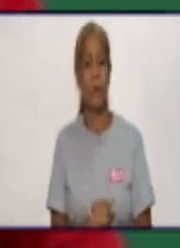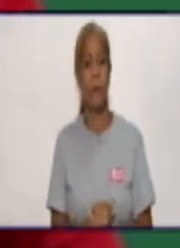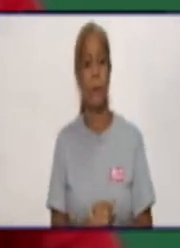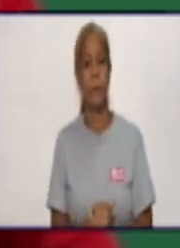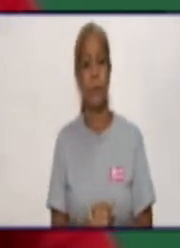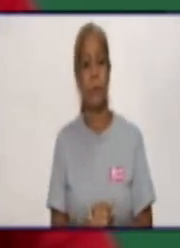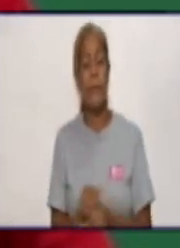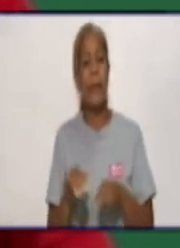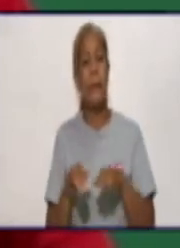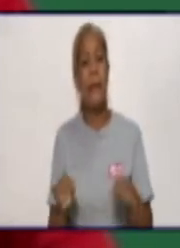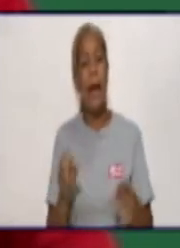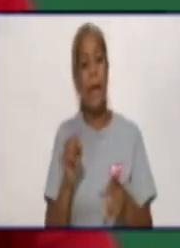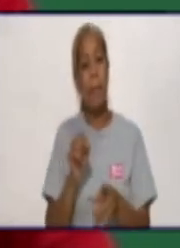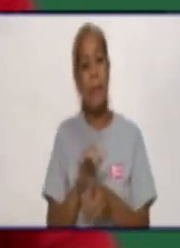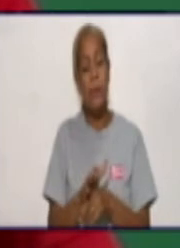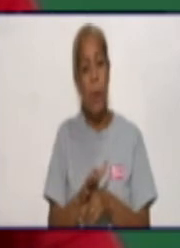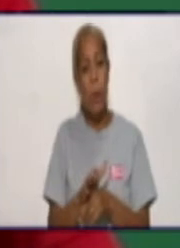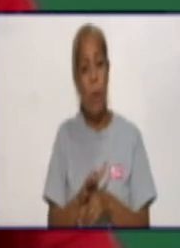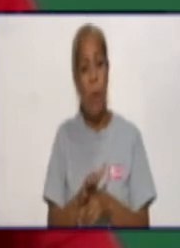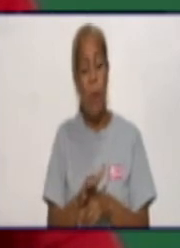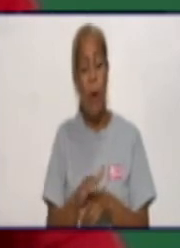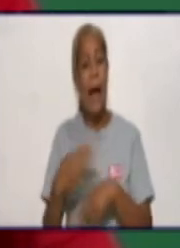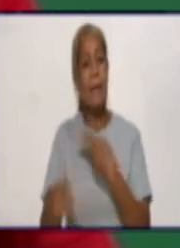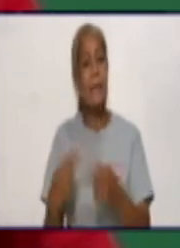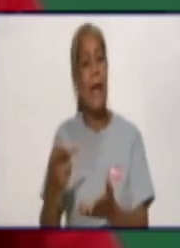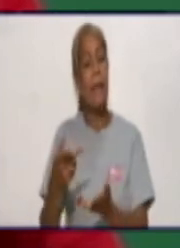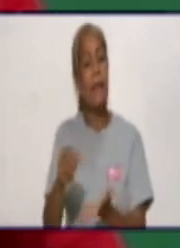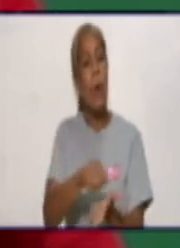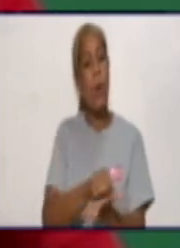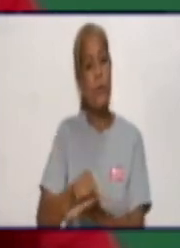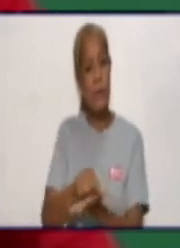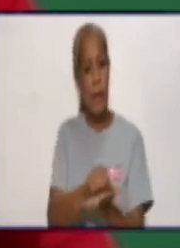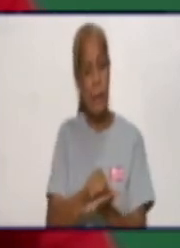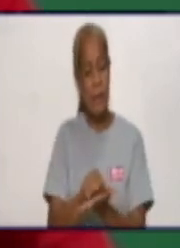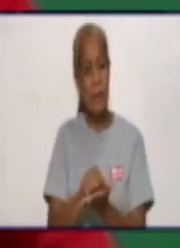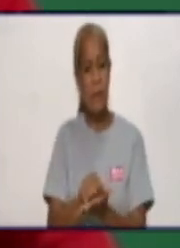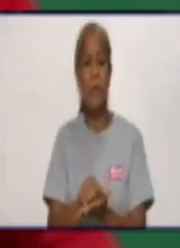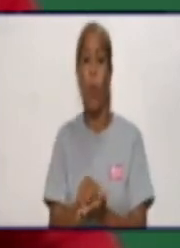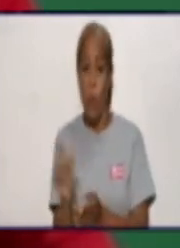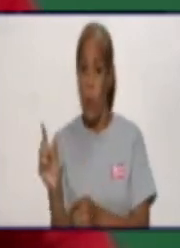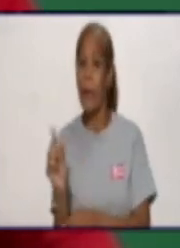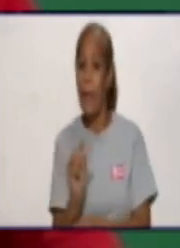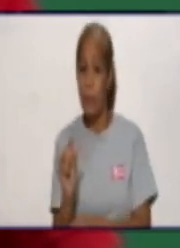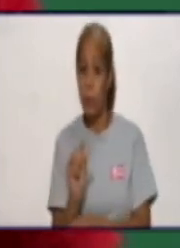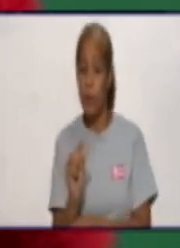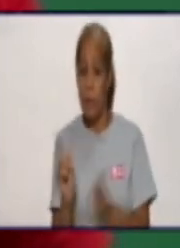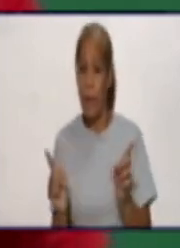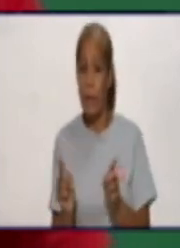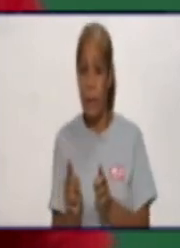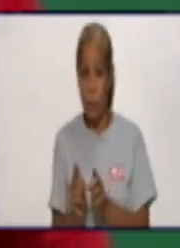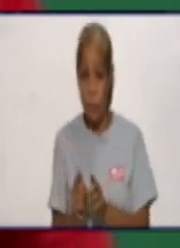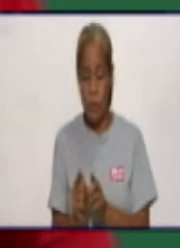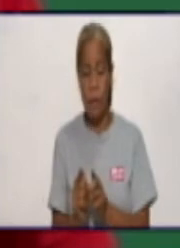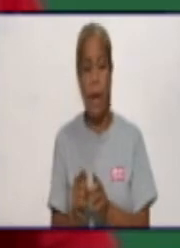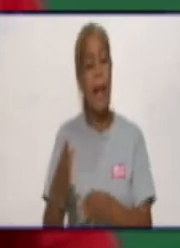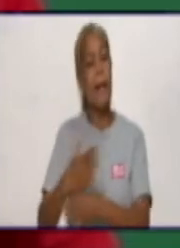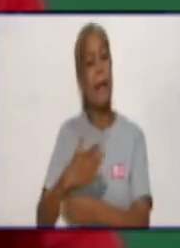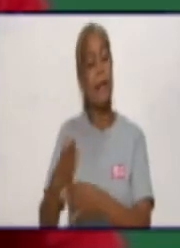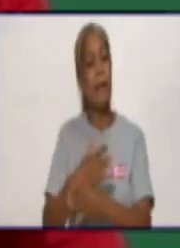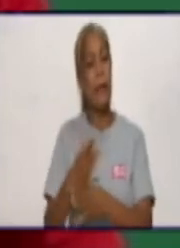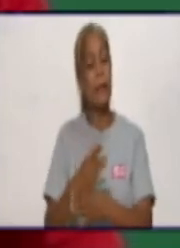estableció o se restableció de forma con una composición reducida las salidas de ellos de las diferentes salidas que tenía el